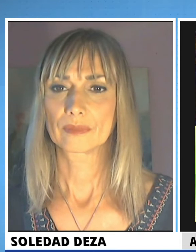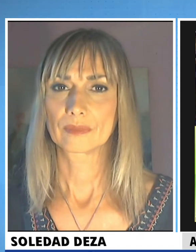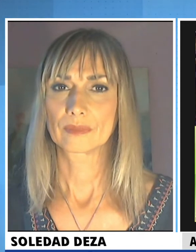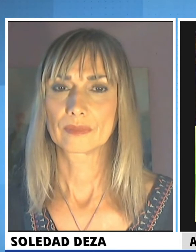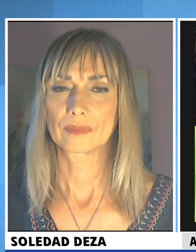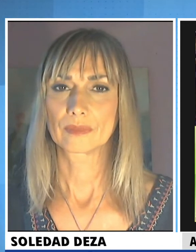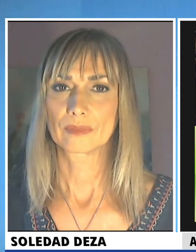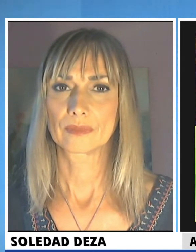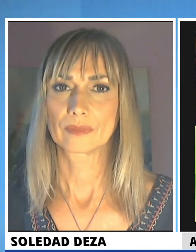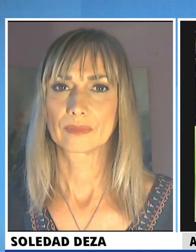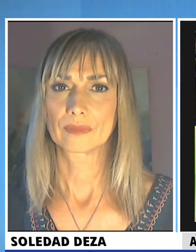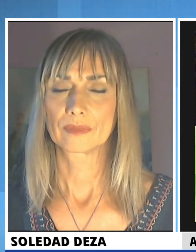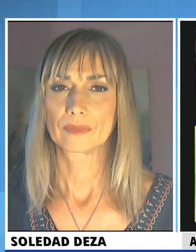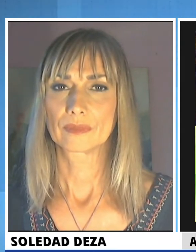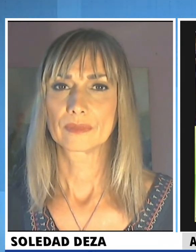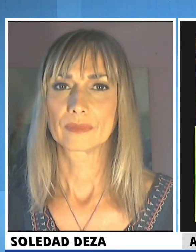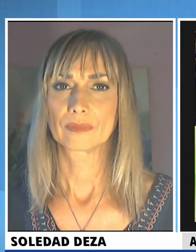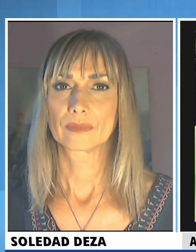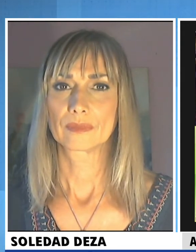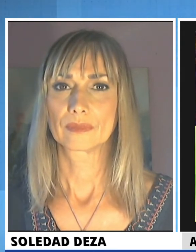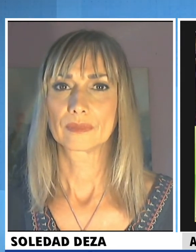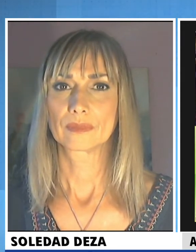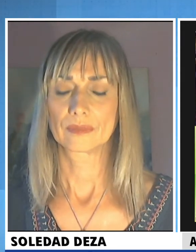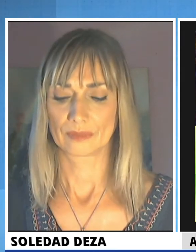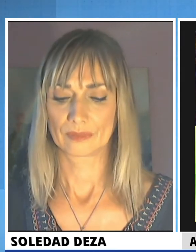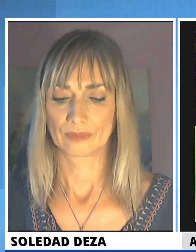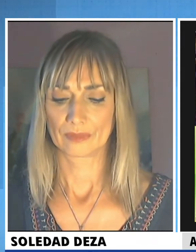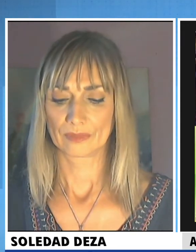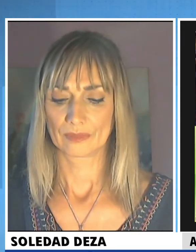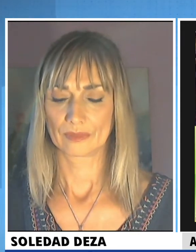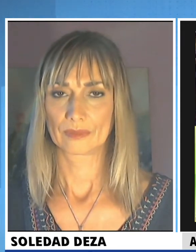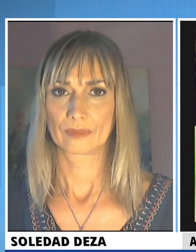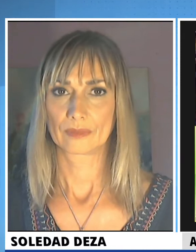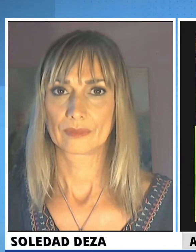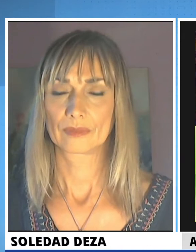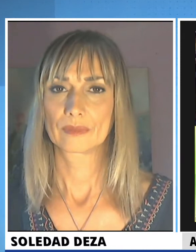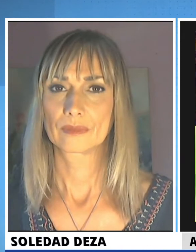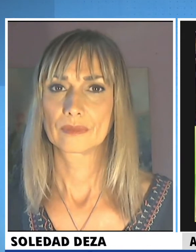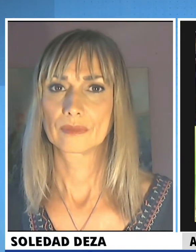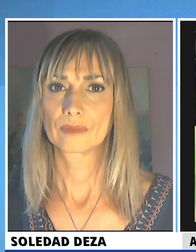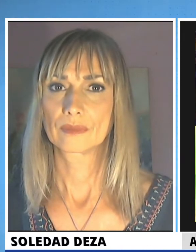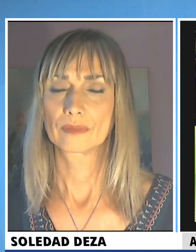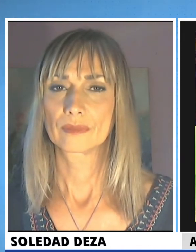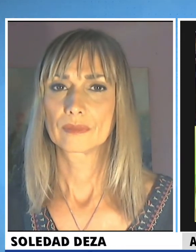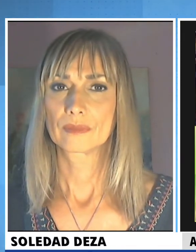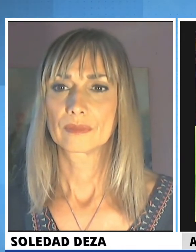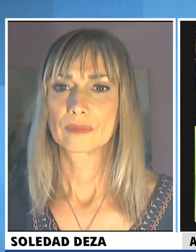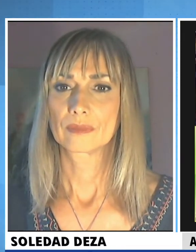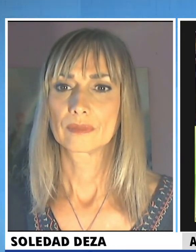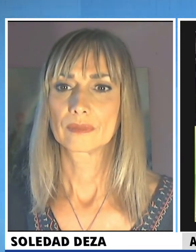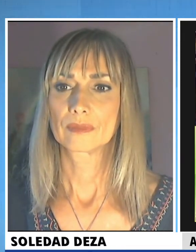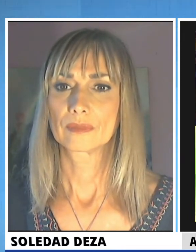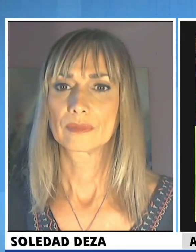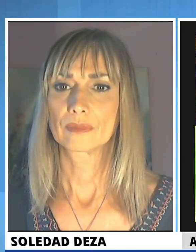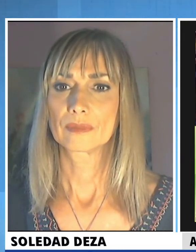haber tenido en su horizonte una buena finalidad, que era que los casos de violencia no fueran archivados y